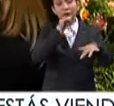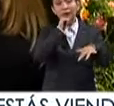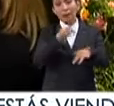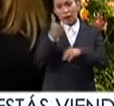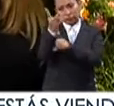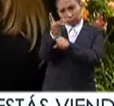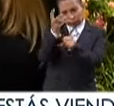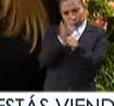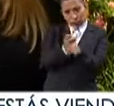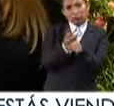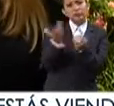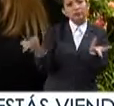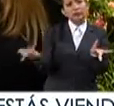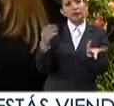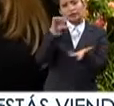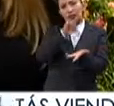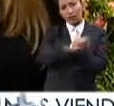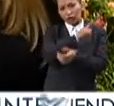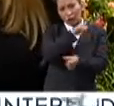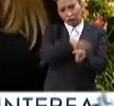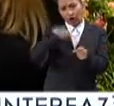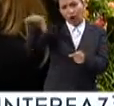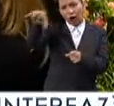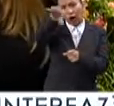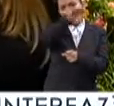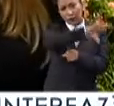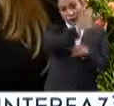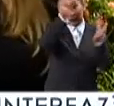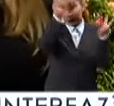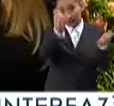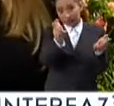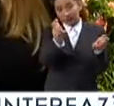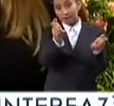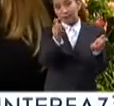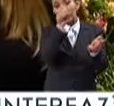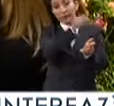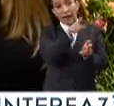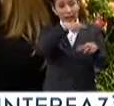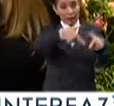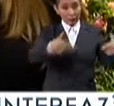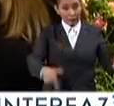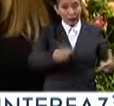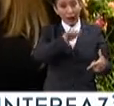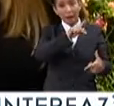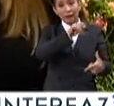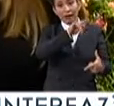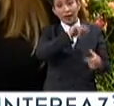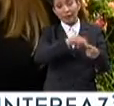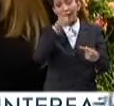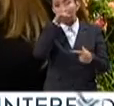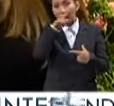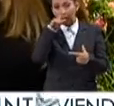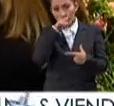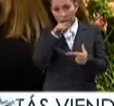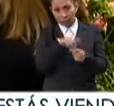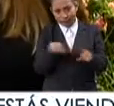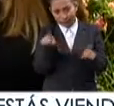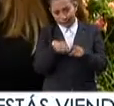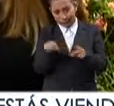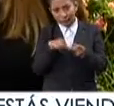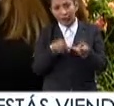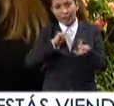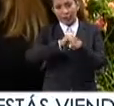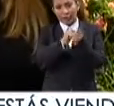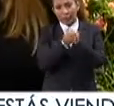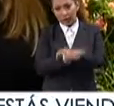invitados de plan aristas internacionales sobre estos temas tanto de lingüística aplicada de lenguas y de